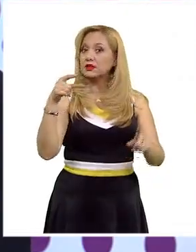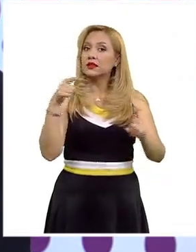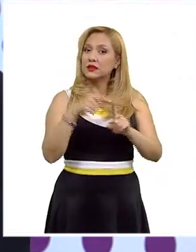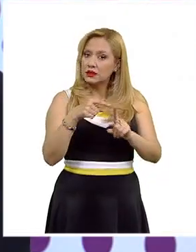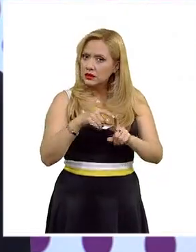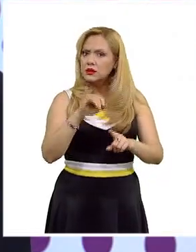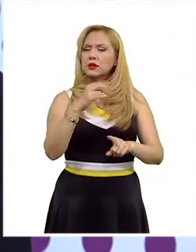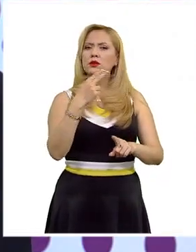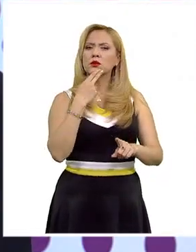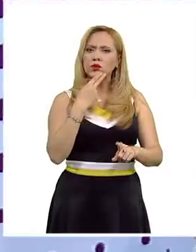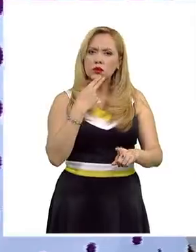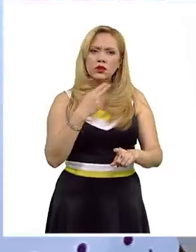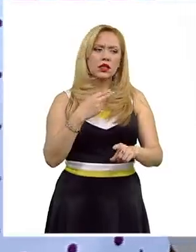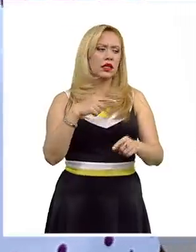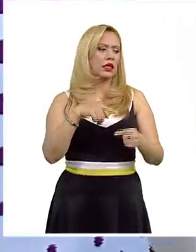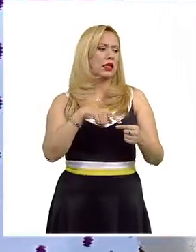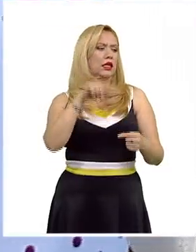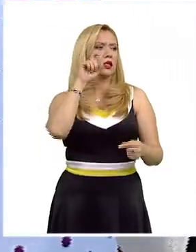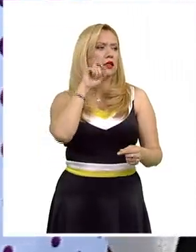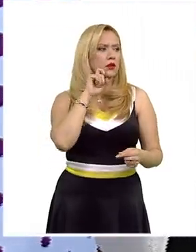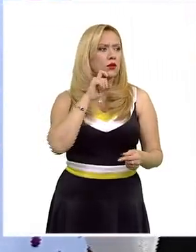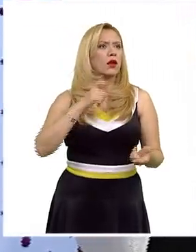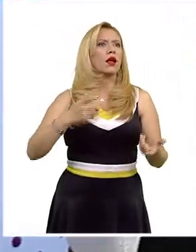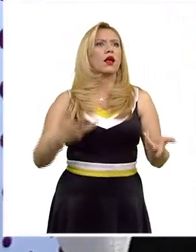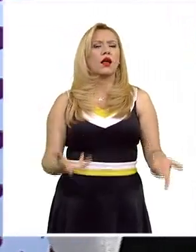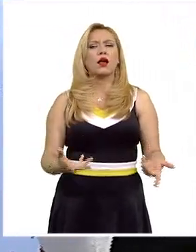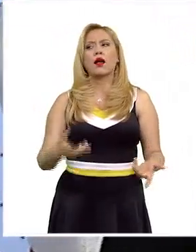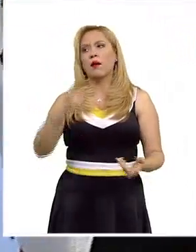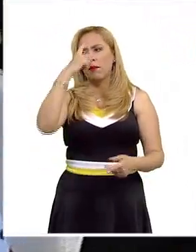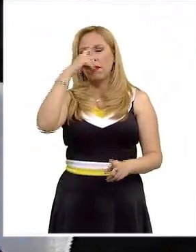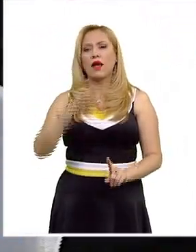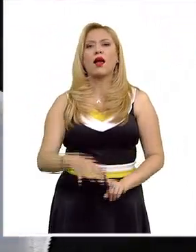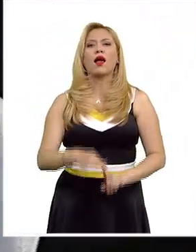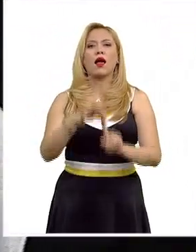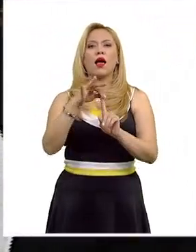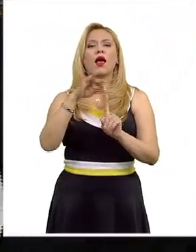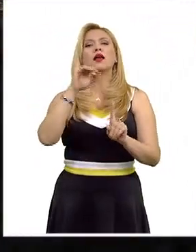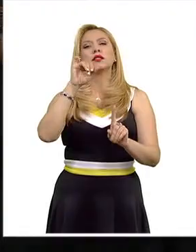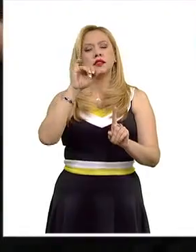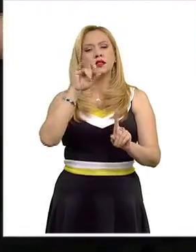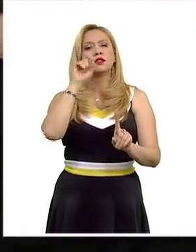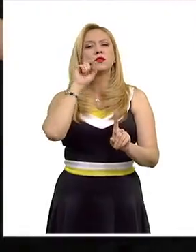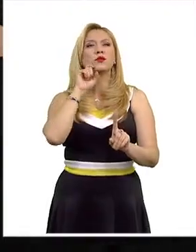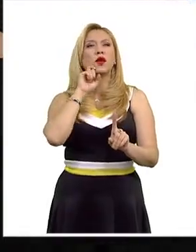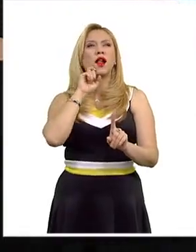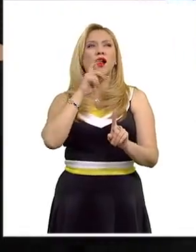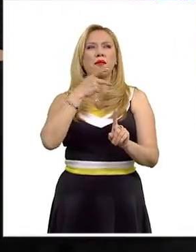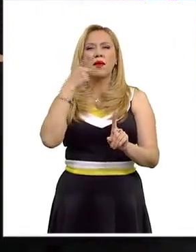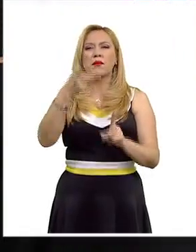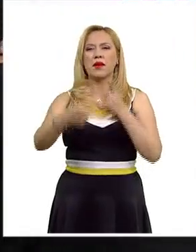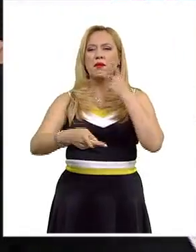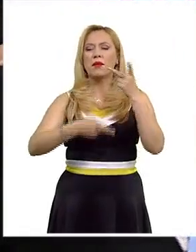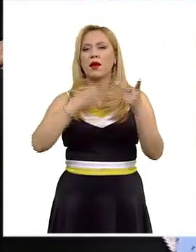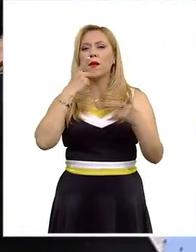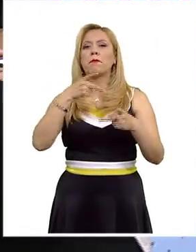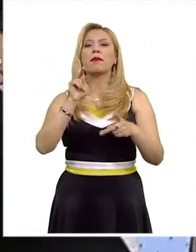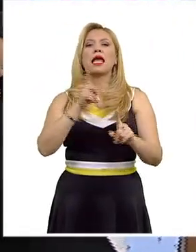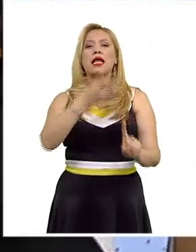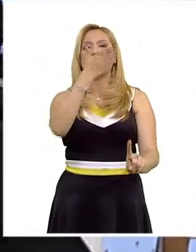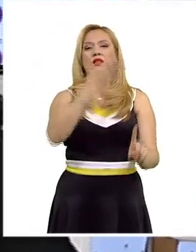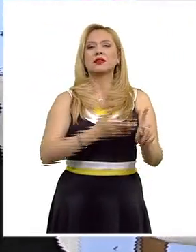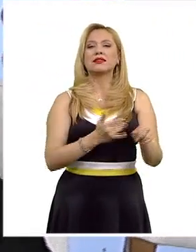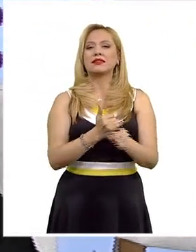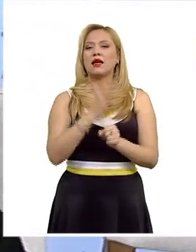se utiliza lo sexual, tiene una motivación sexual y tiene una motivación también sexista, ¿no?